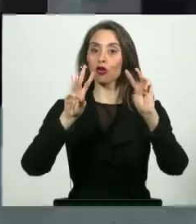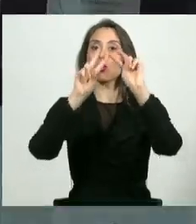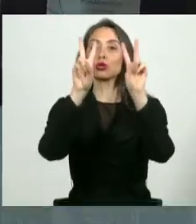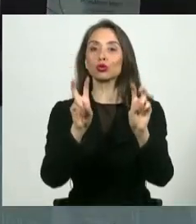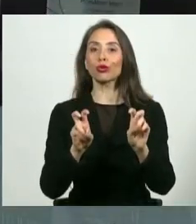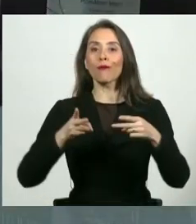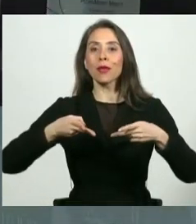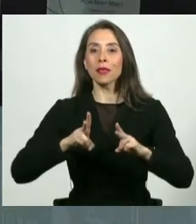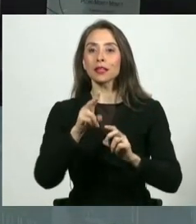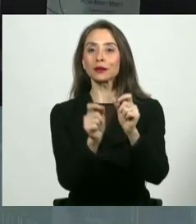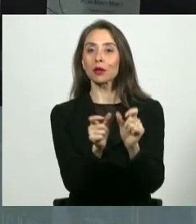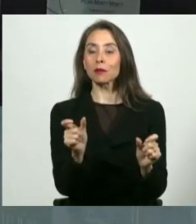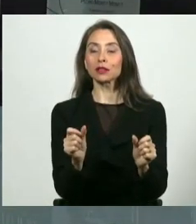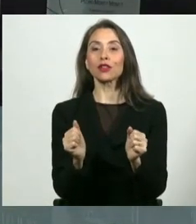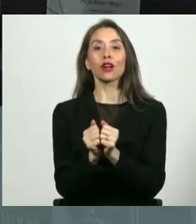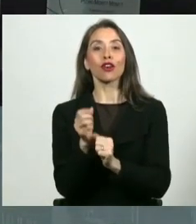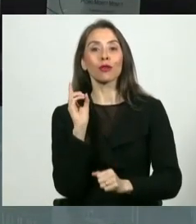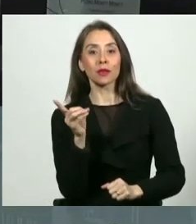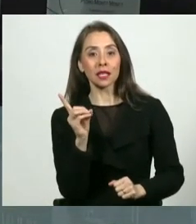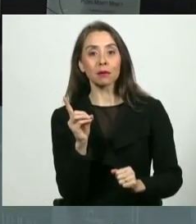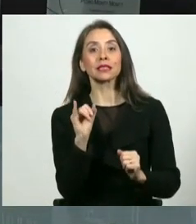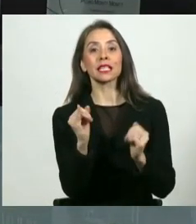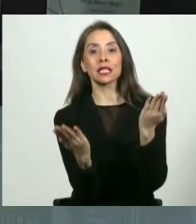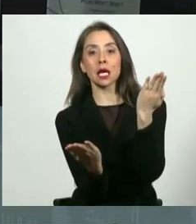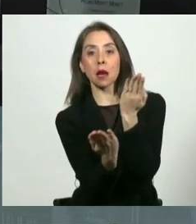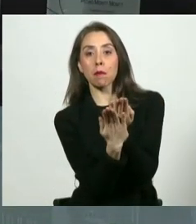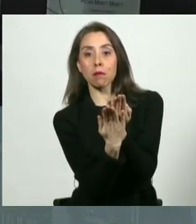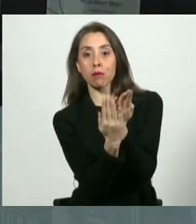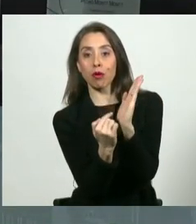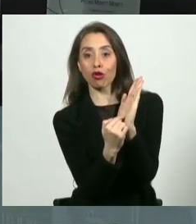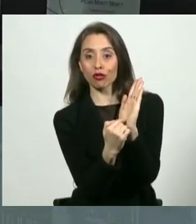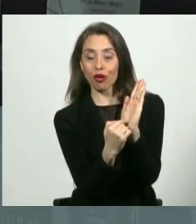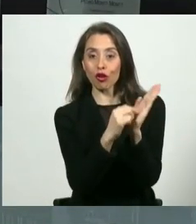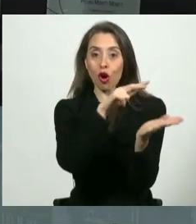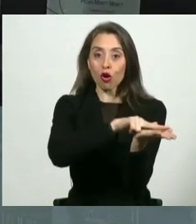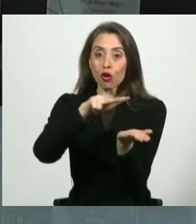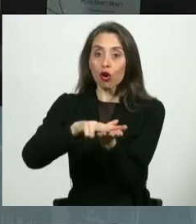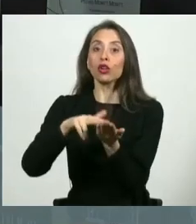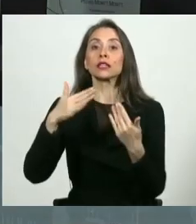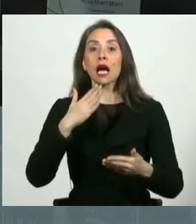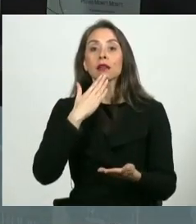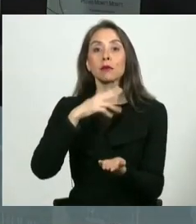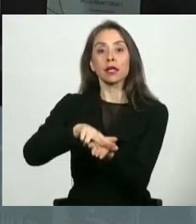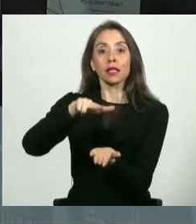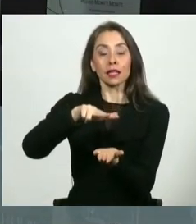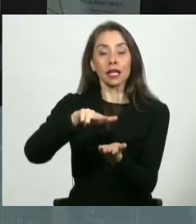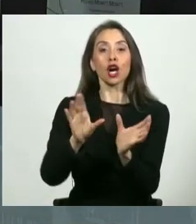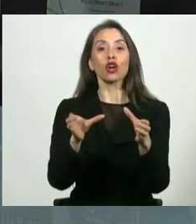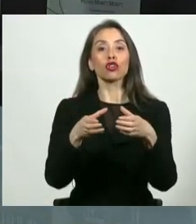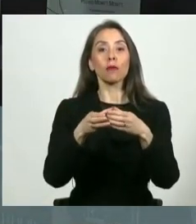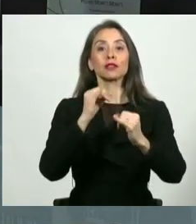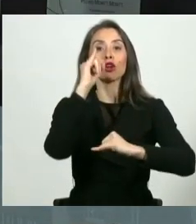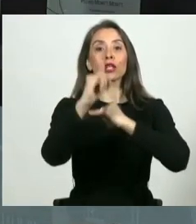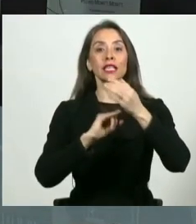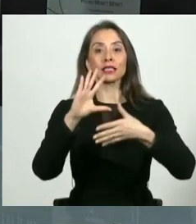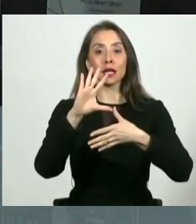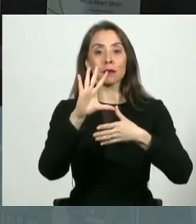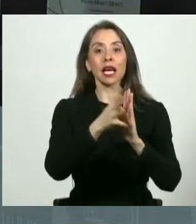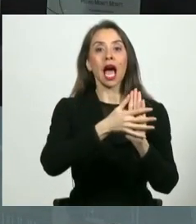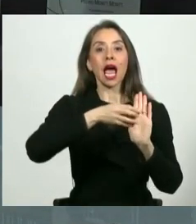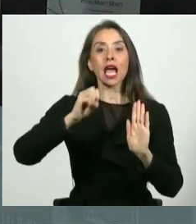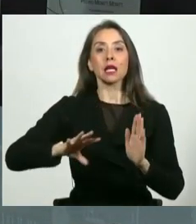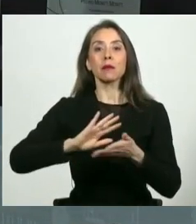las Personas con Discapacidad y su protocolo facultativo, se ha ratificado la Convención Interamericana para la